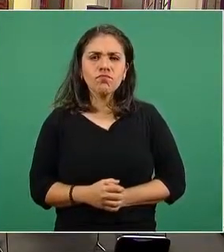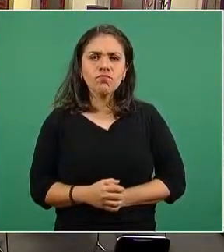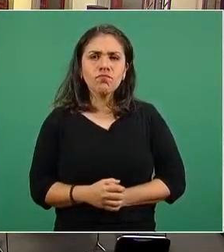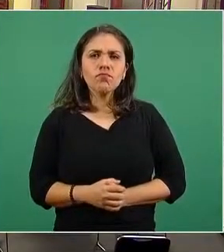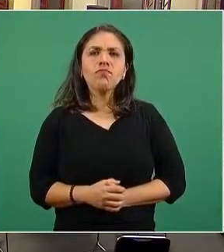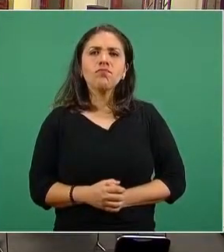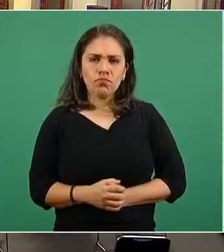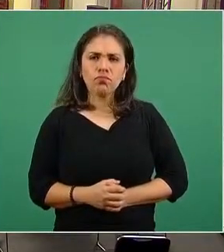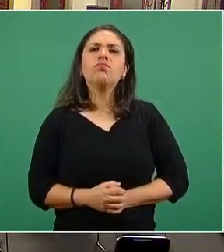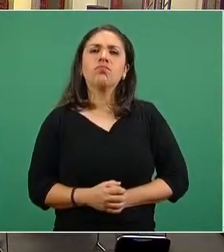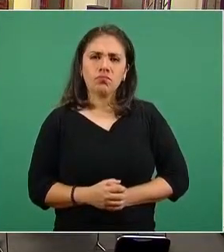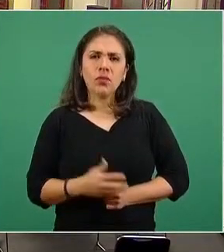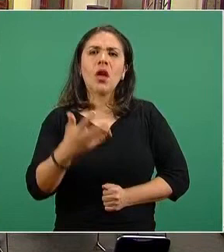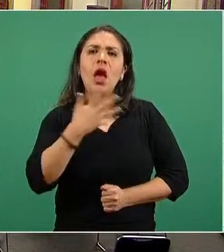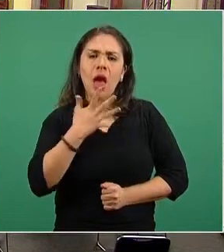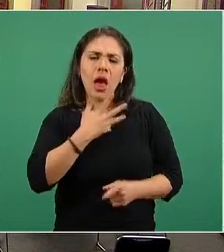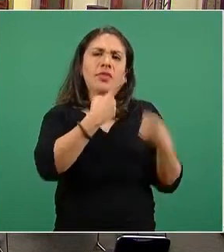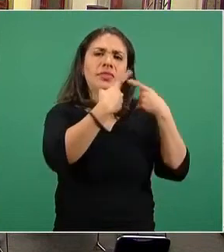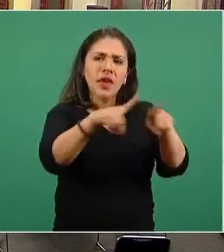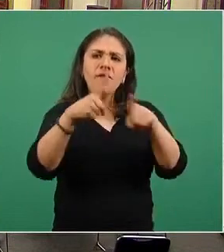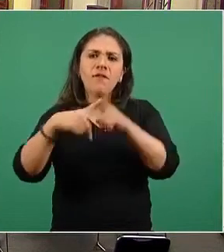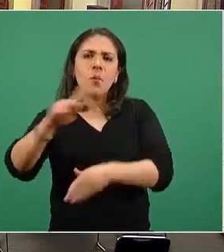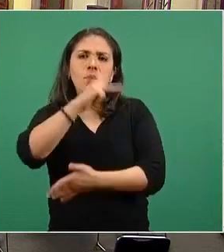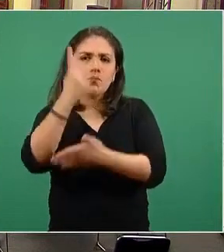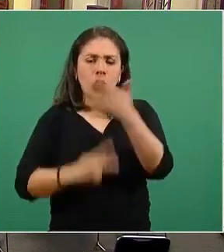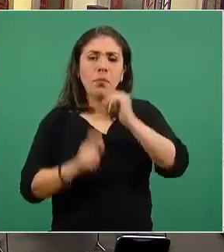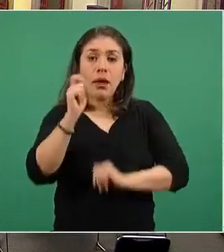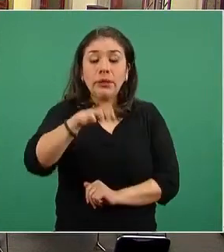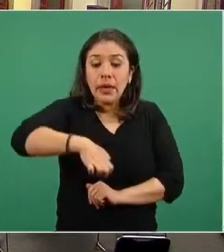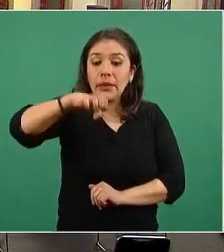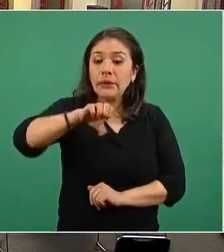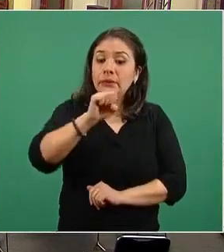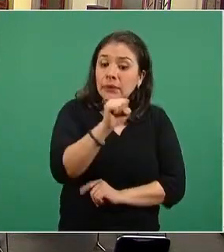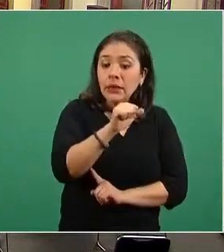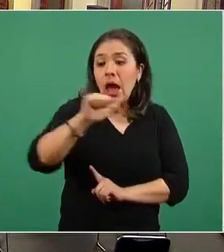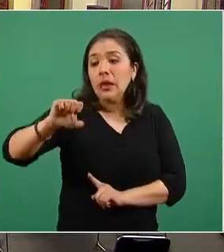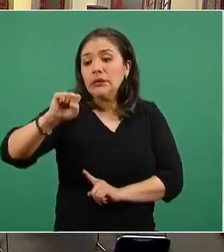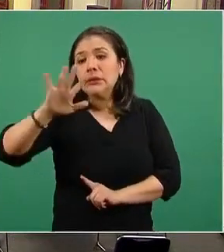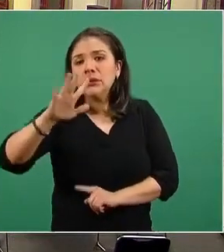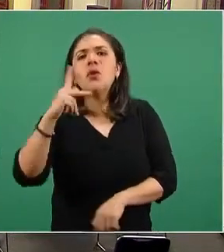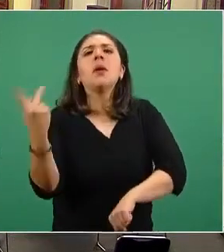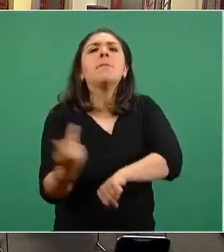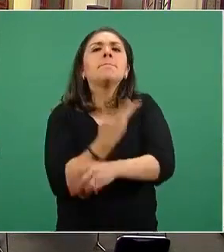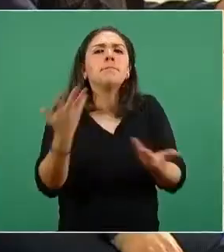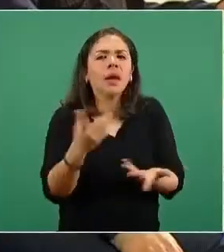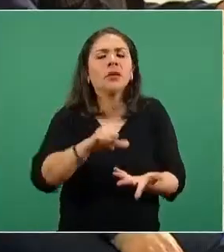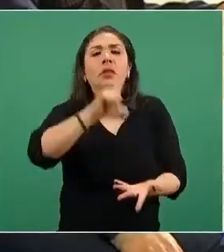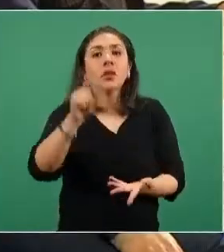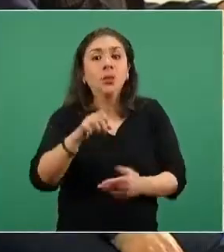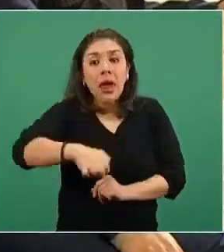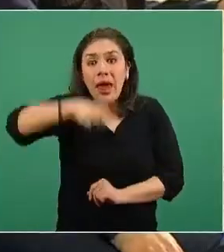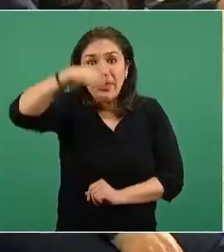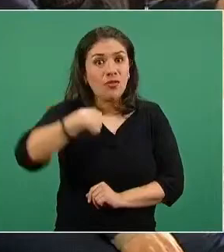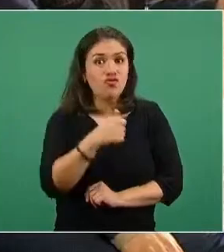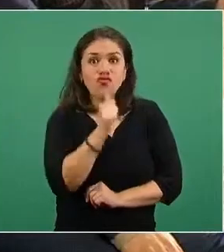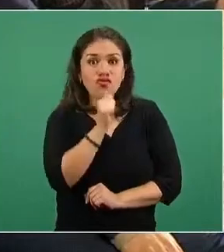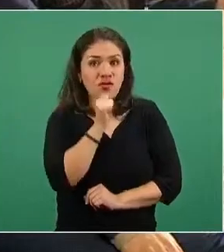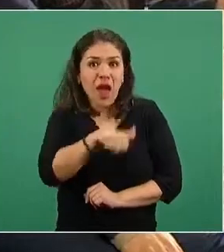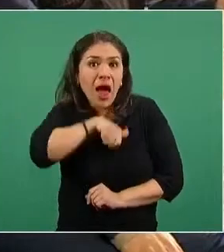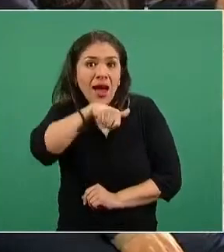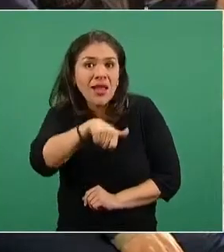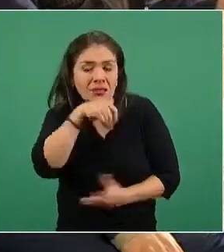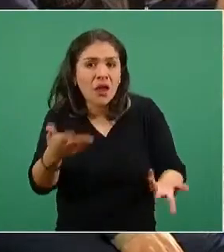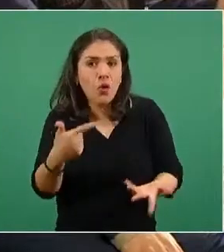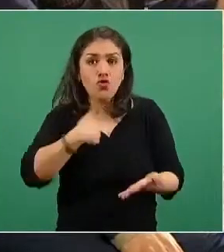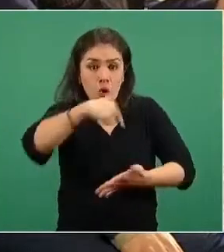¿no? Hay distintos programas. 60, o sea, de 60 a 65, ¿ahí qué va a pasar? Y luego los que no tenemos esa edad, que no somos adultos mayores,